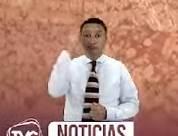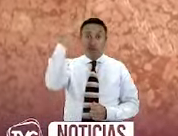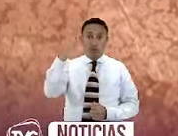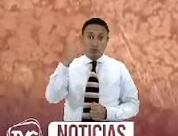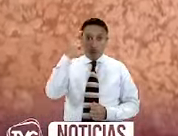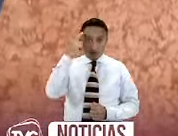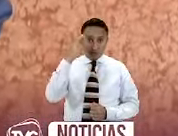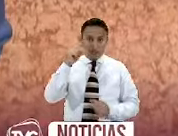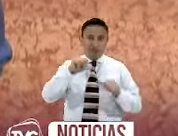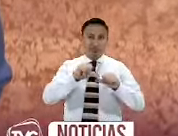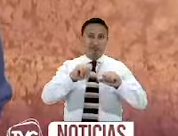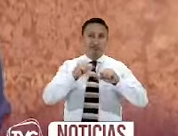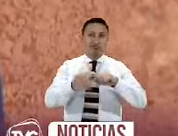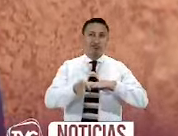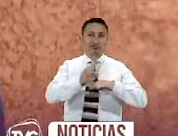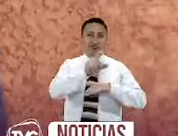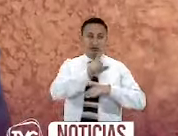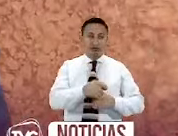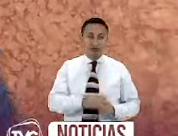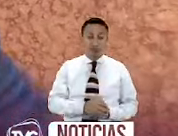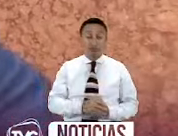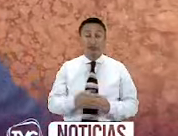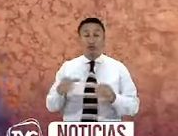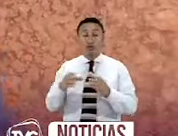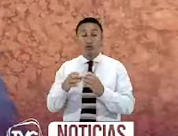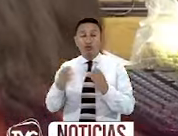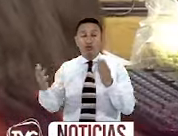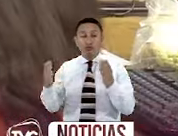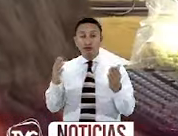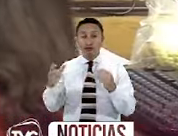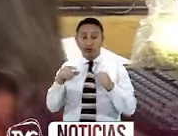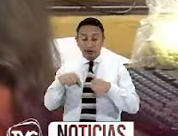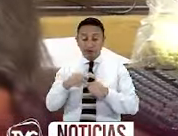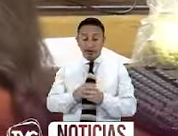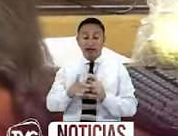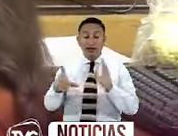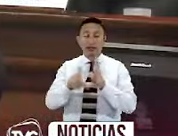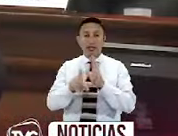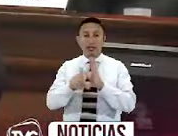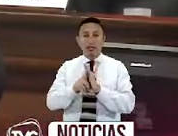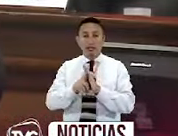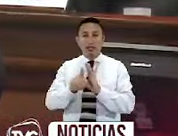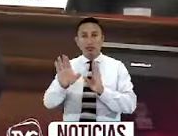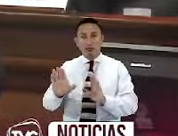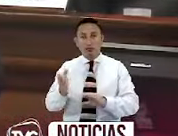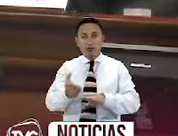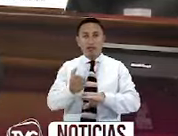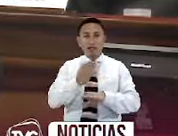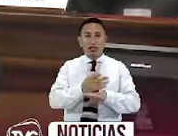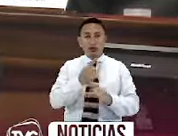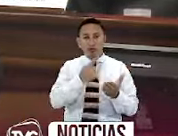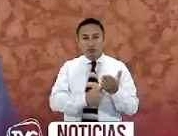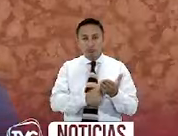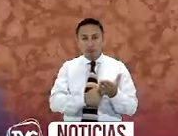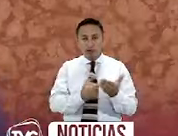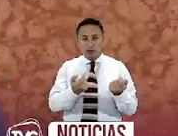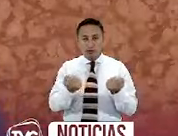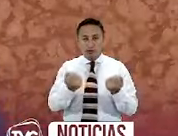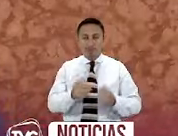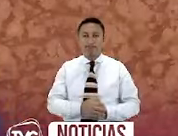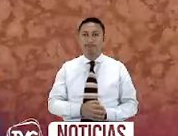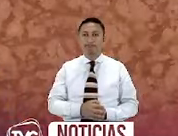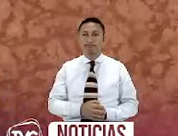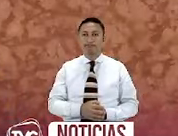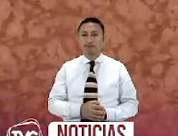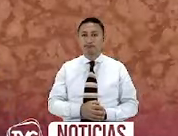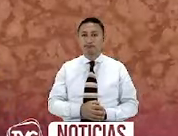legisladores, quienes creen que la comisión ocasional que procesará esta ley debe modular las sanciones. ¿Es